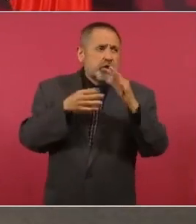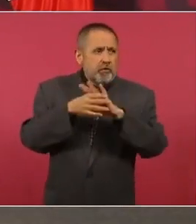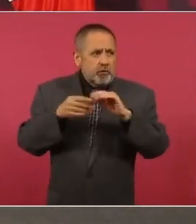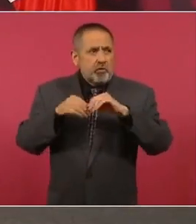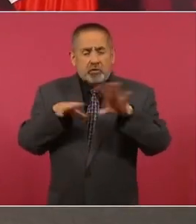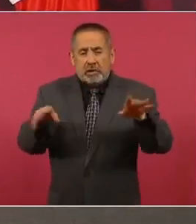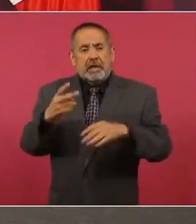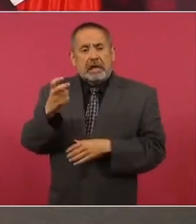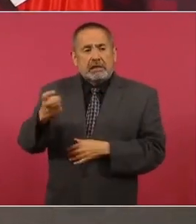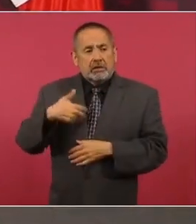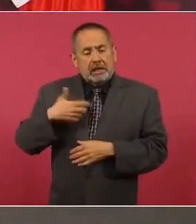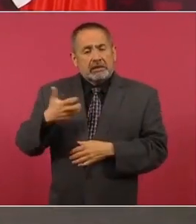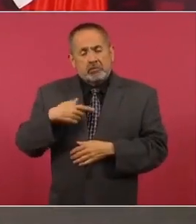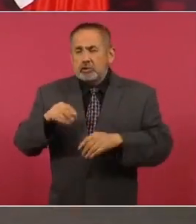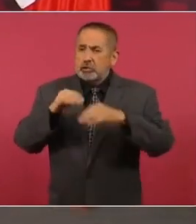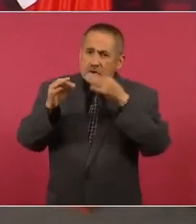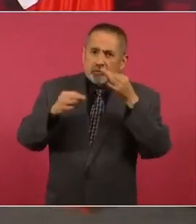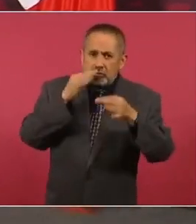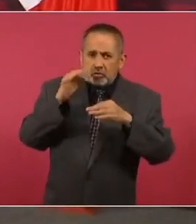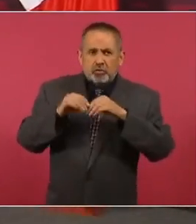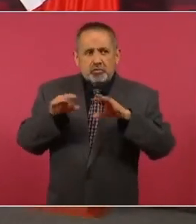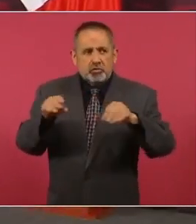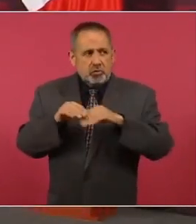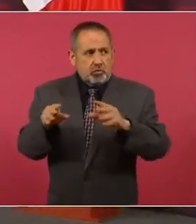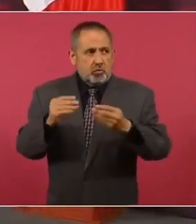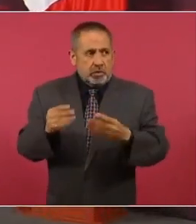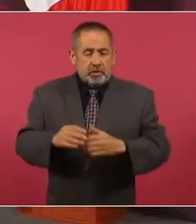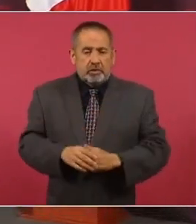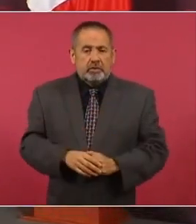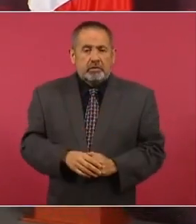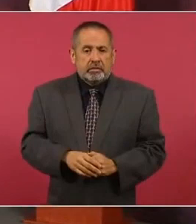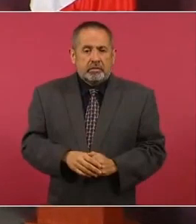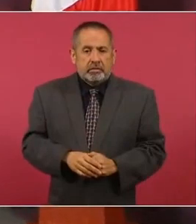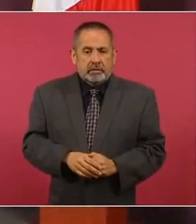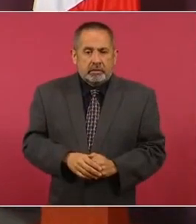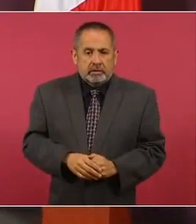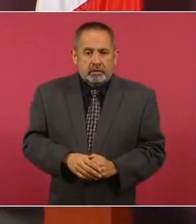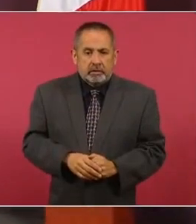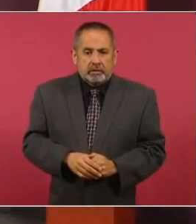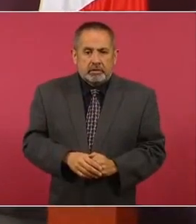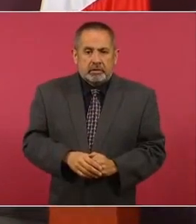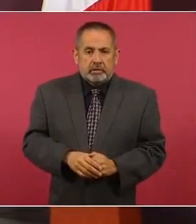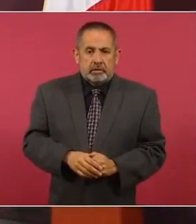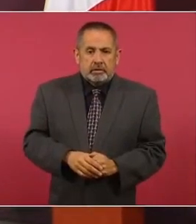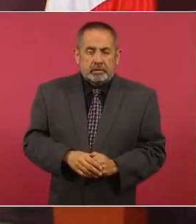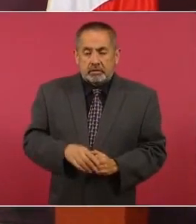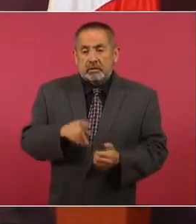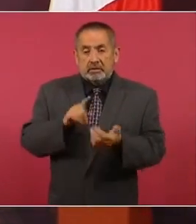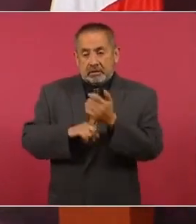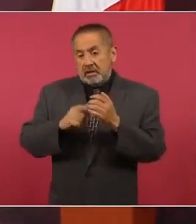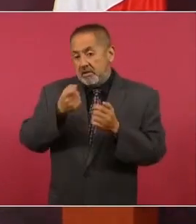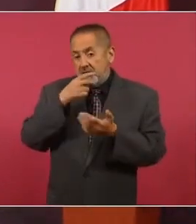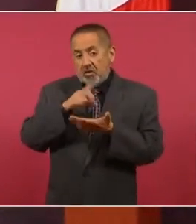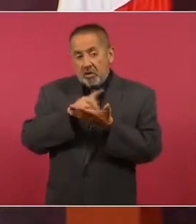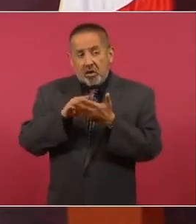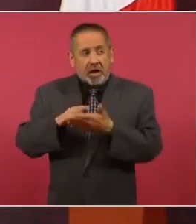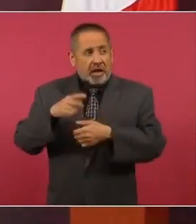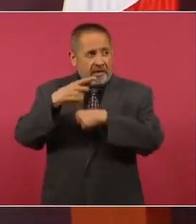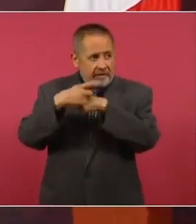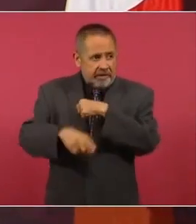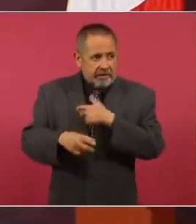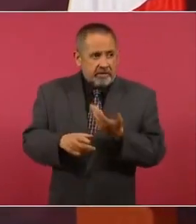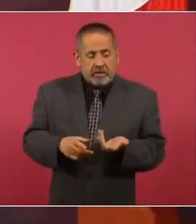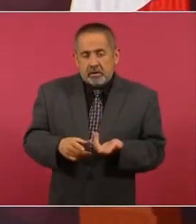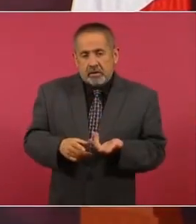lo que estamos haciendo, del daño que causan las drogas, o sea, que no